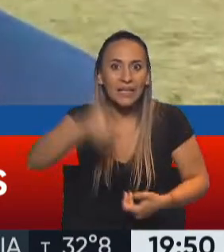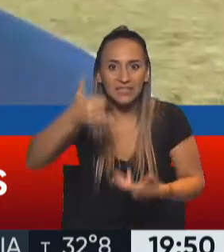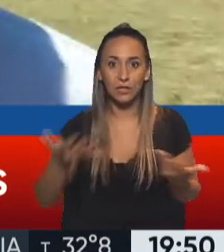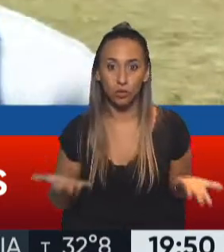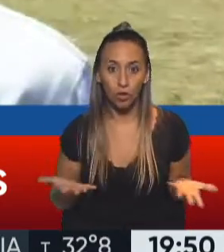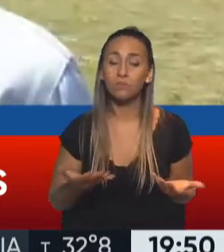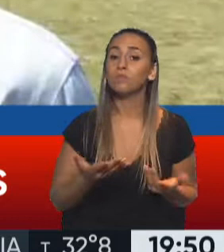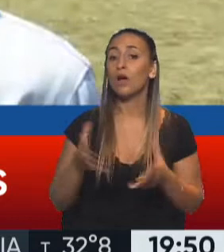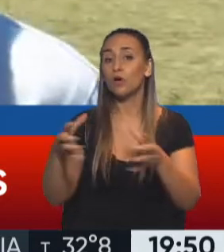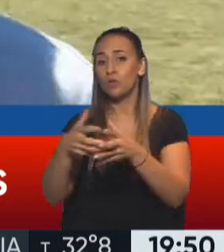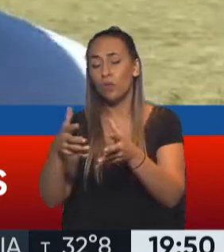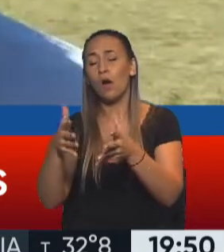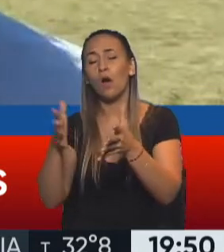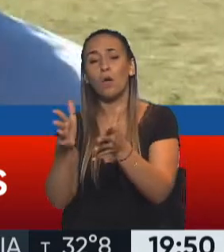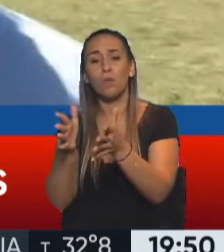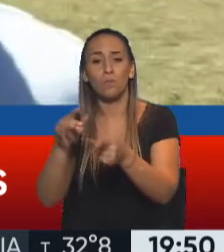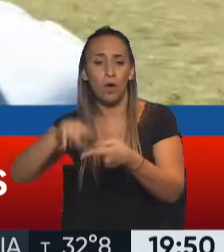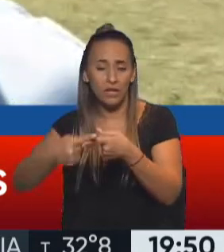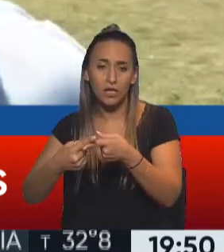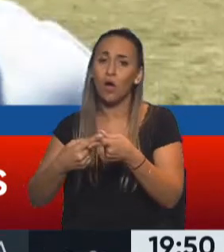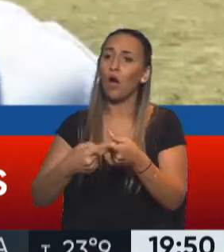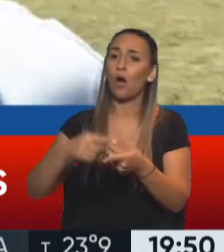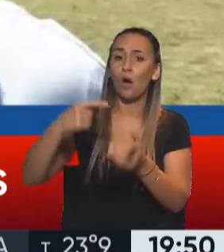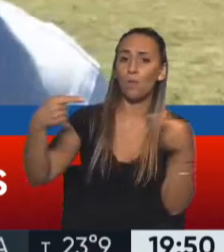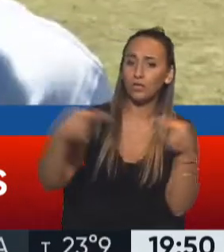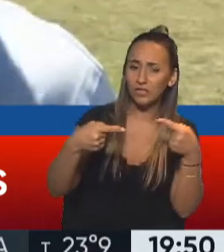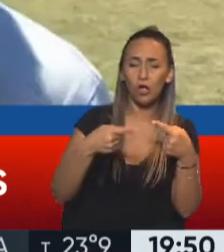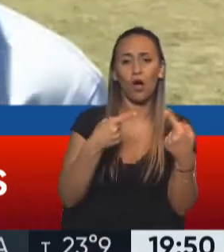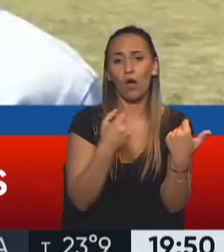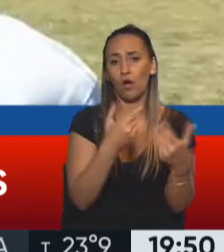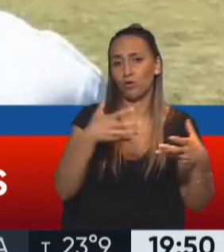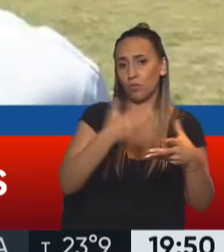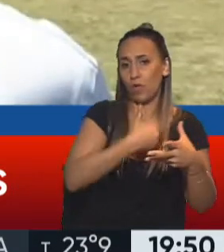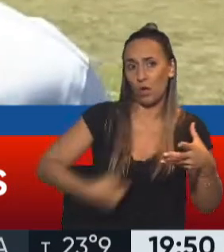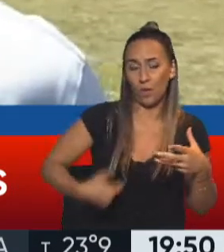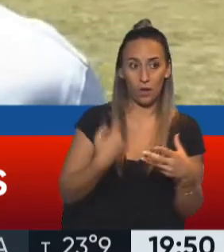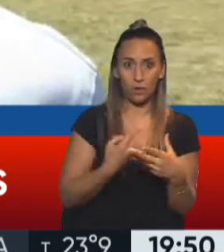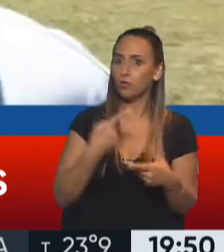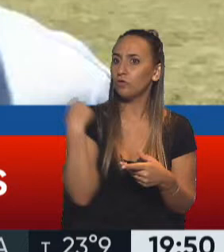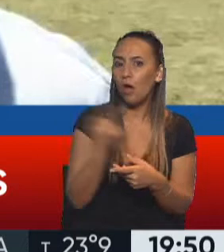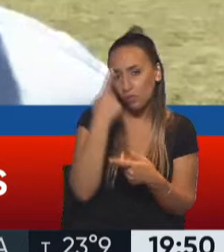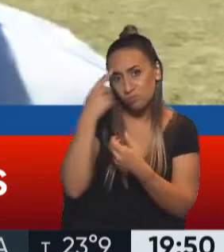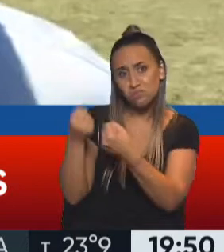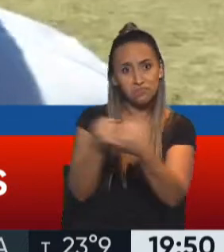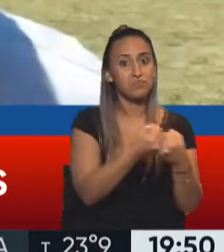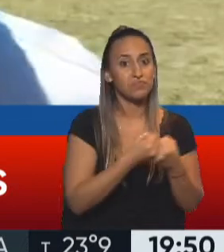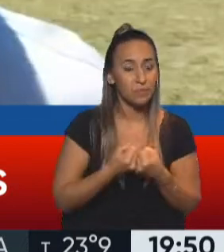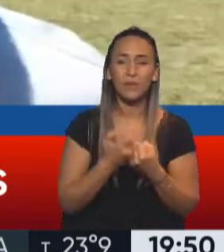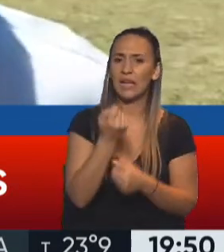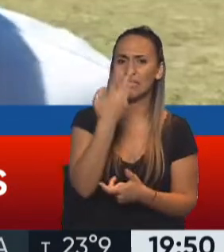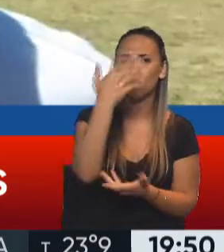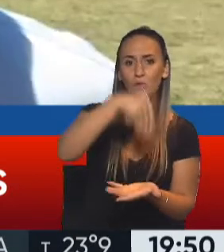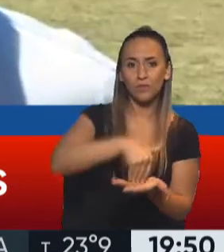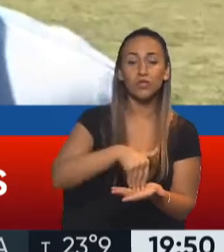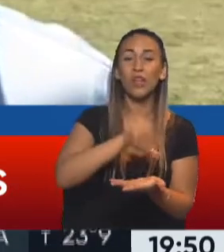oficialistas, opositores de partidos provinciales, por los legisladores de todas las fuerzas políticas y sobre todo por la gente, sobre todo por más de 4,5 millones de argentinos que lo han usado,